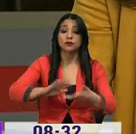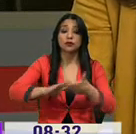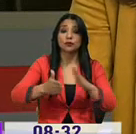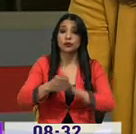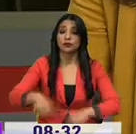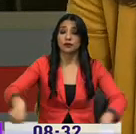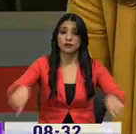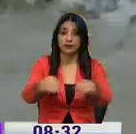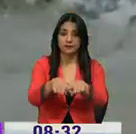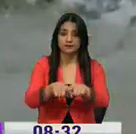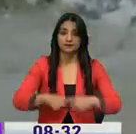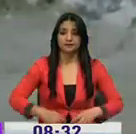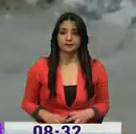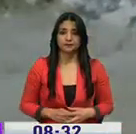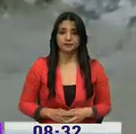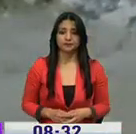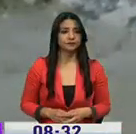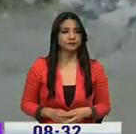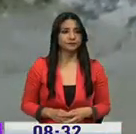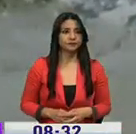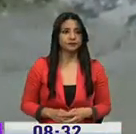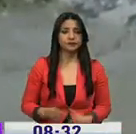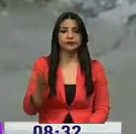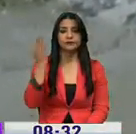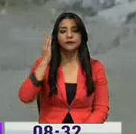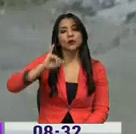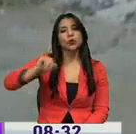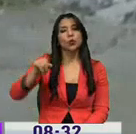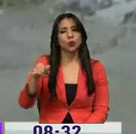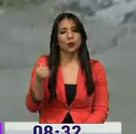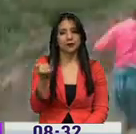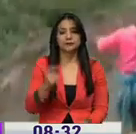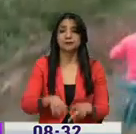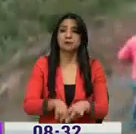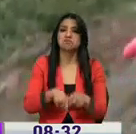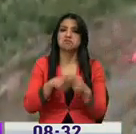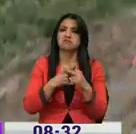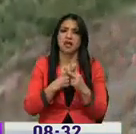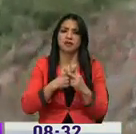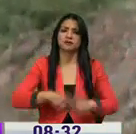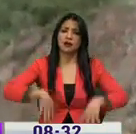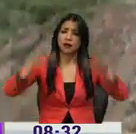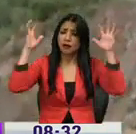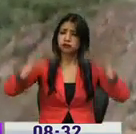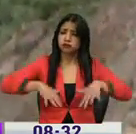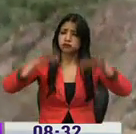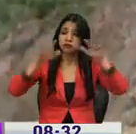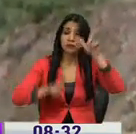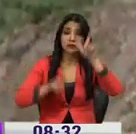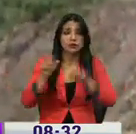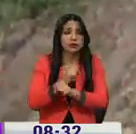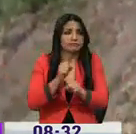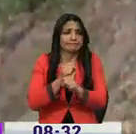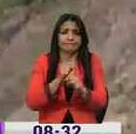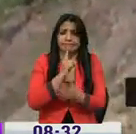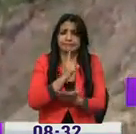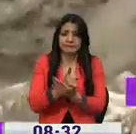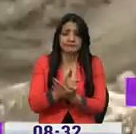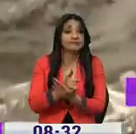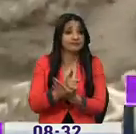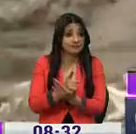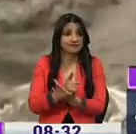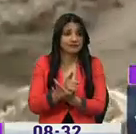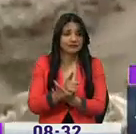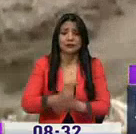rurales. Todo empezó el jueves de la semana pasada. Los lugareños, aún sorprendidos y algo asustados, comentaban que